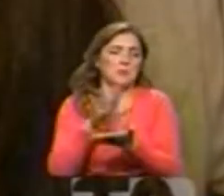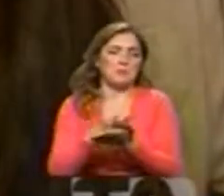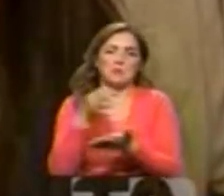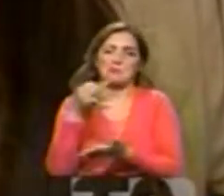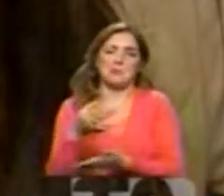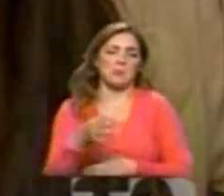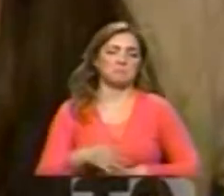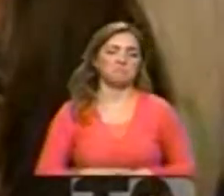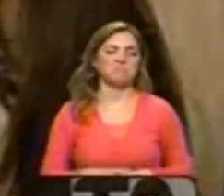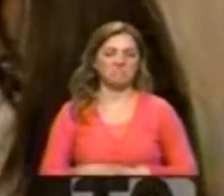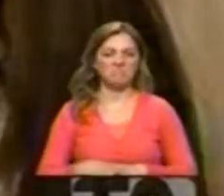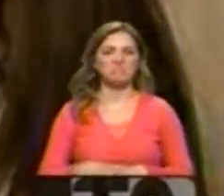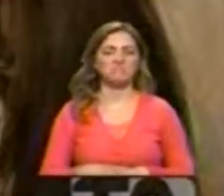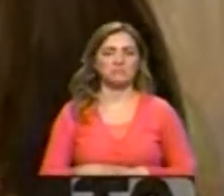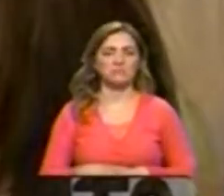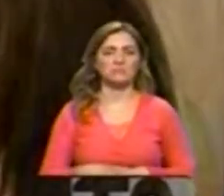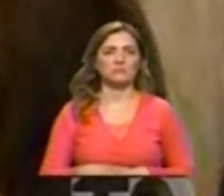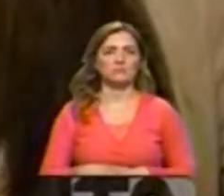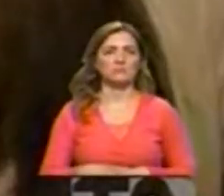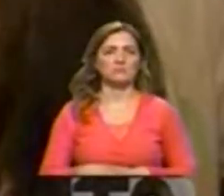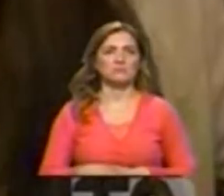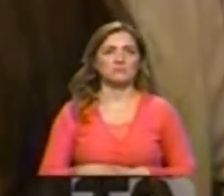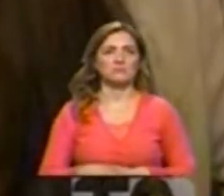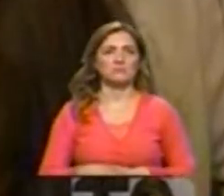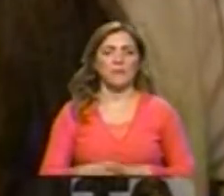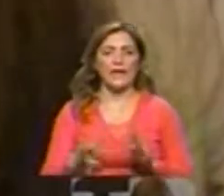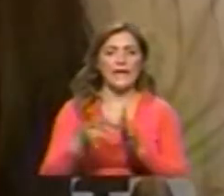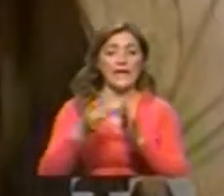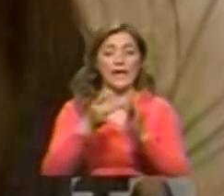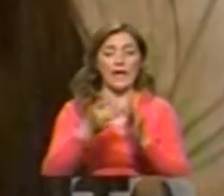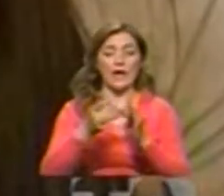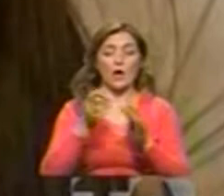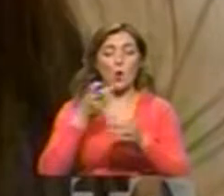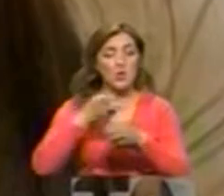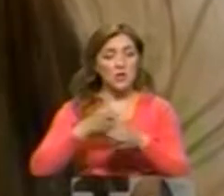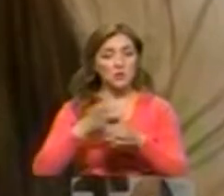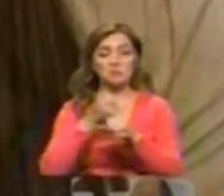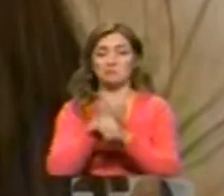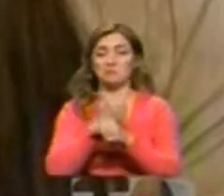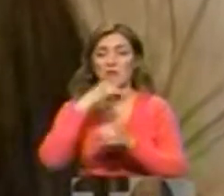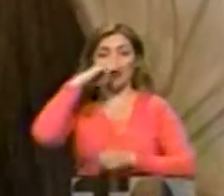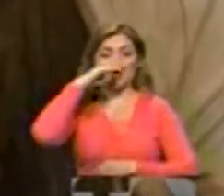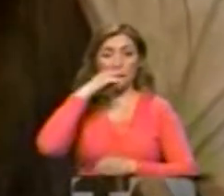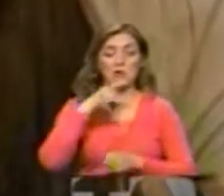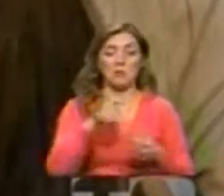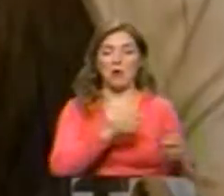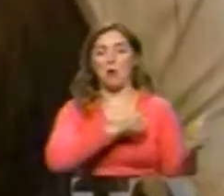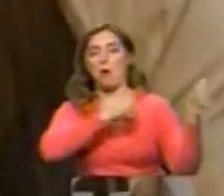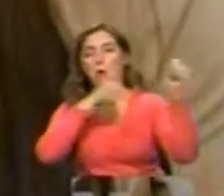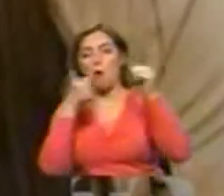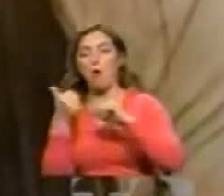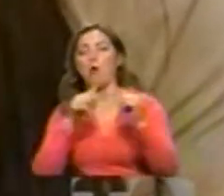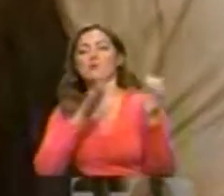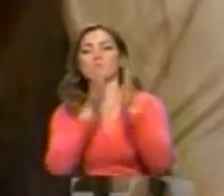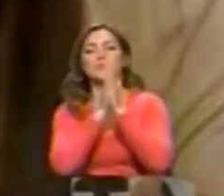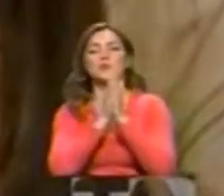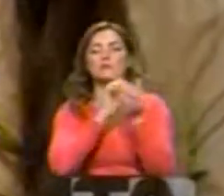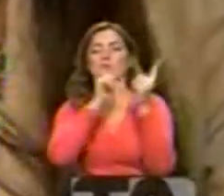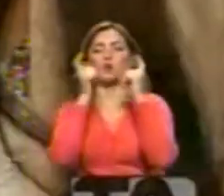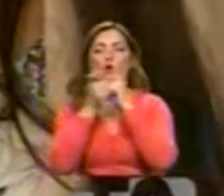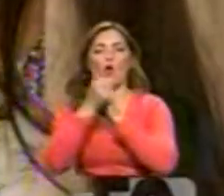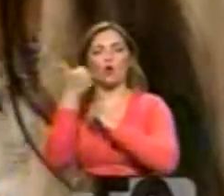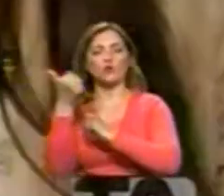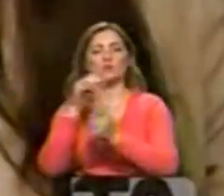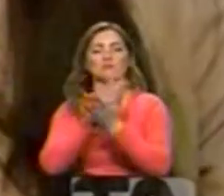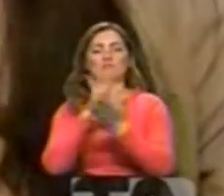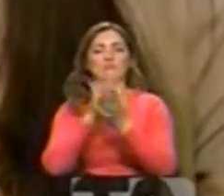cumplidas y además ellos no siguieron los protocolos correctos y al niño se le acogió su pedido de traslado justamente